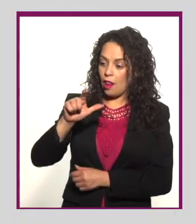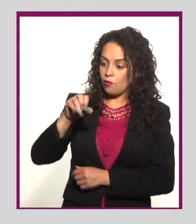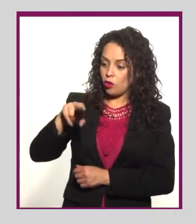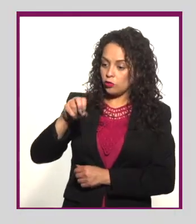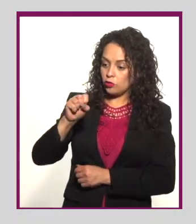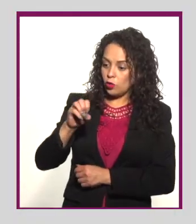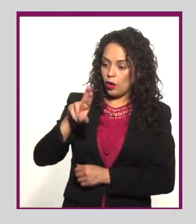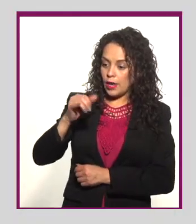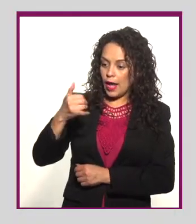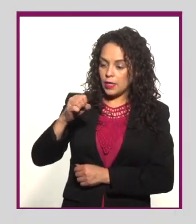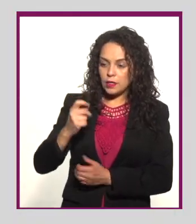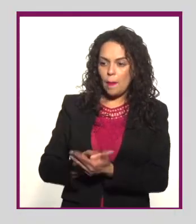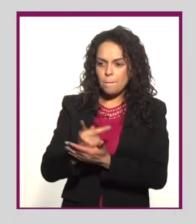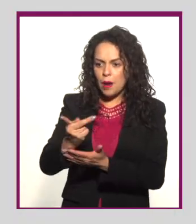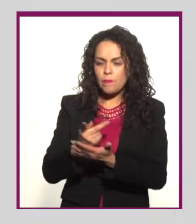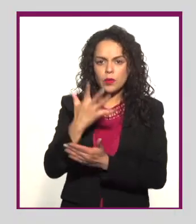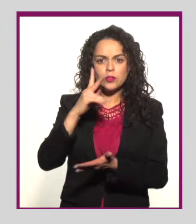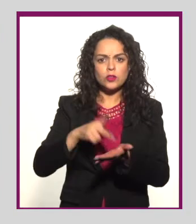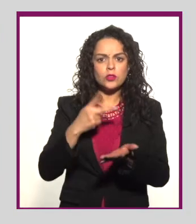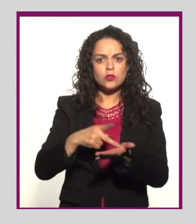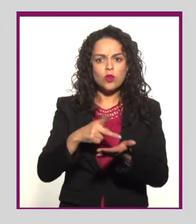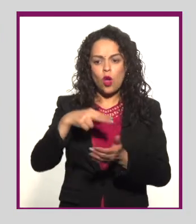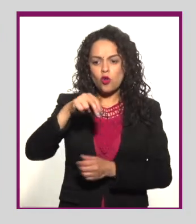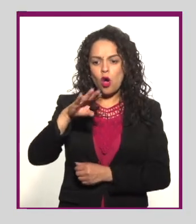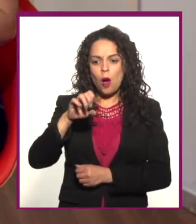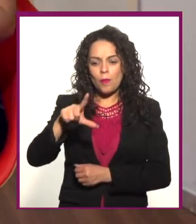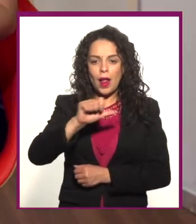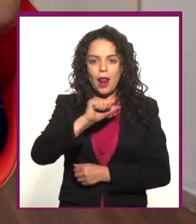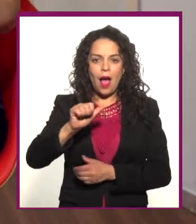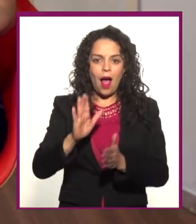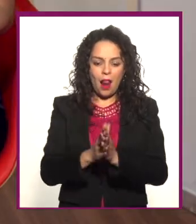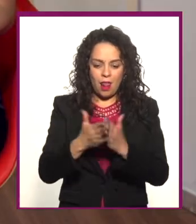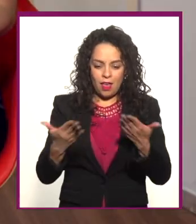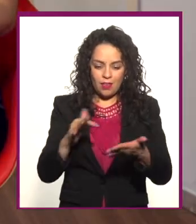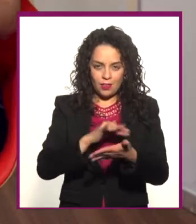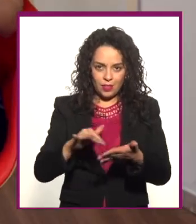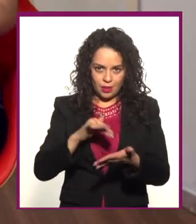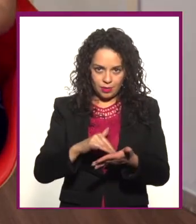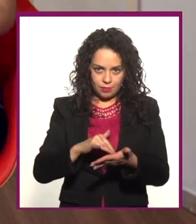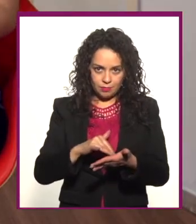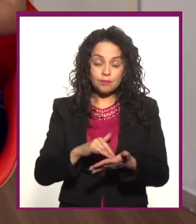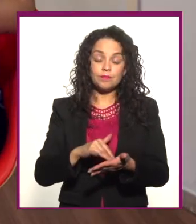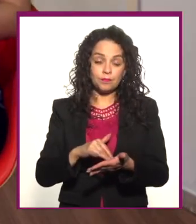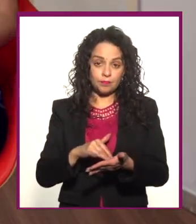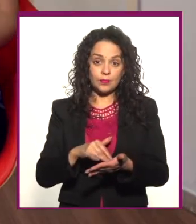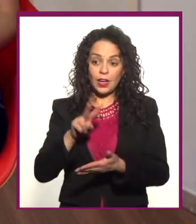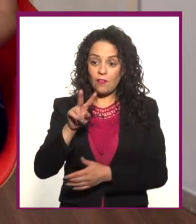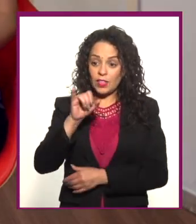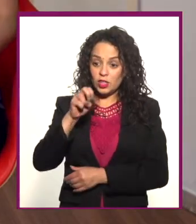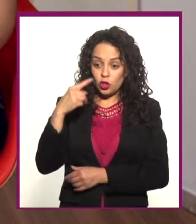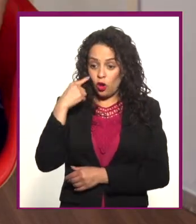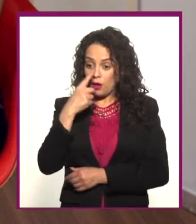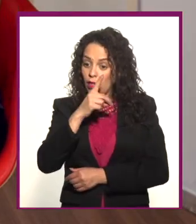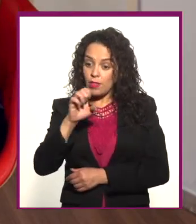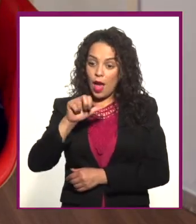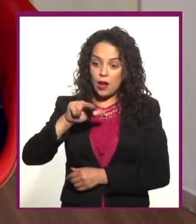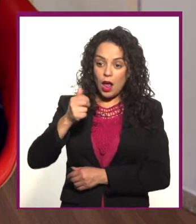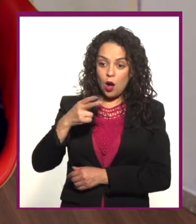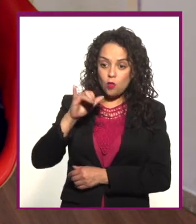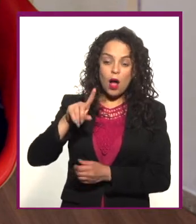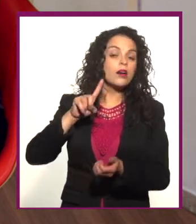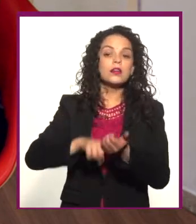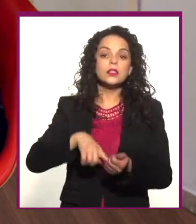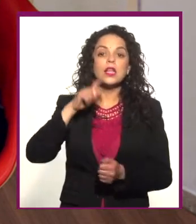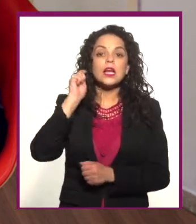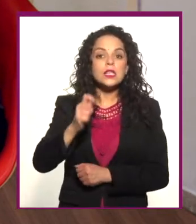Reyes, escritor nominado 5 veces al Premio Nobel de Literatura, que en su libro Visión de Anáhuac recopila